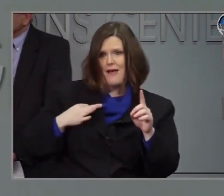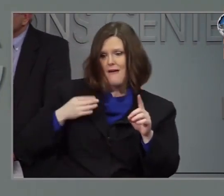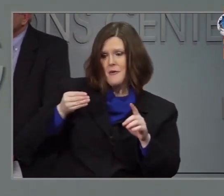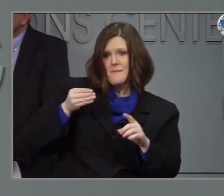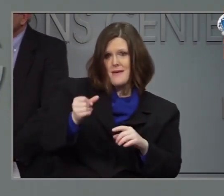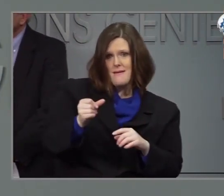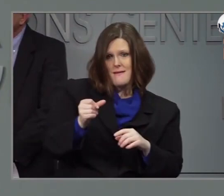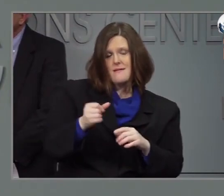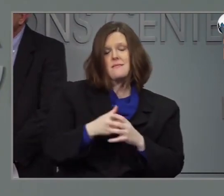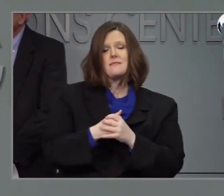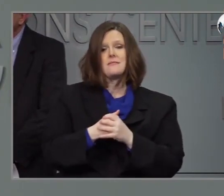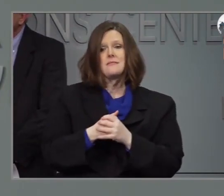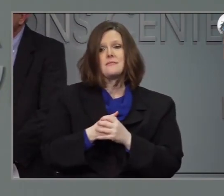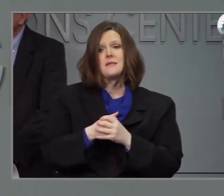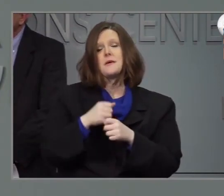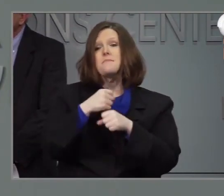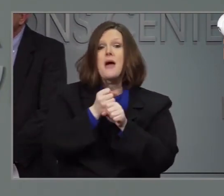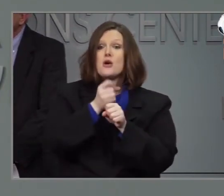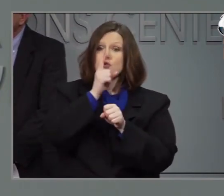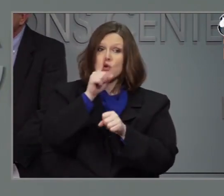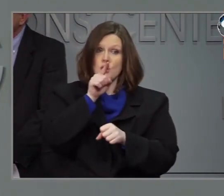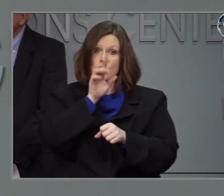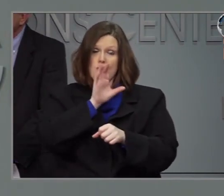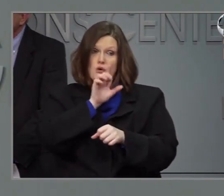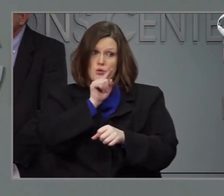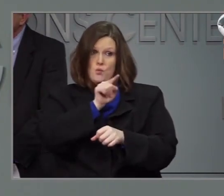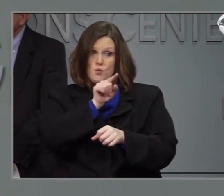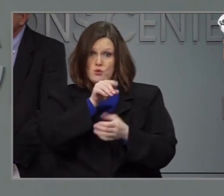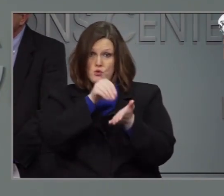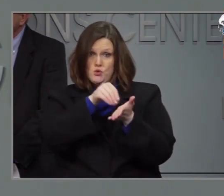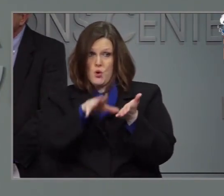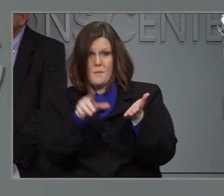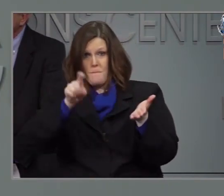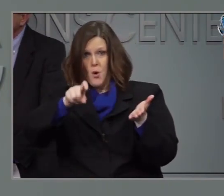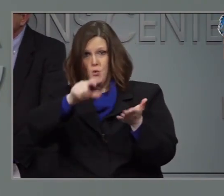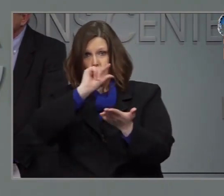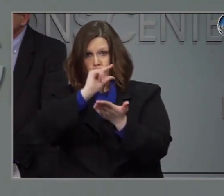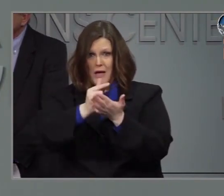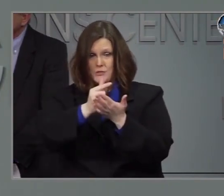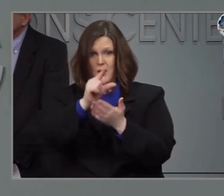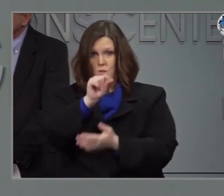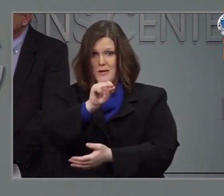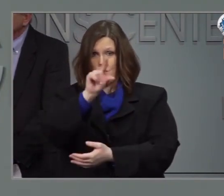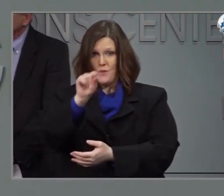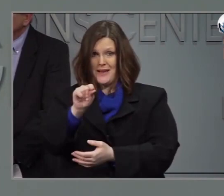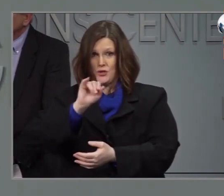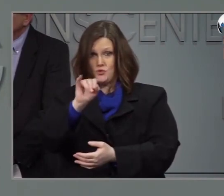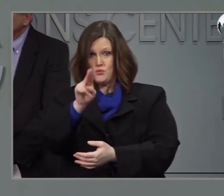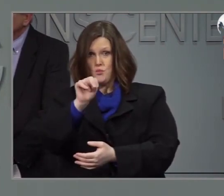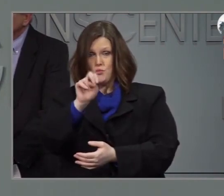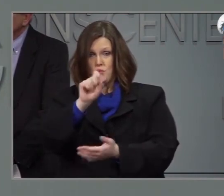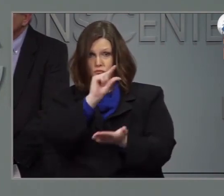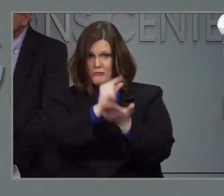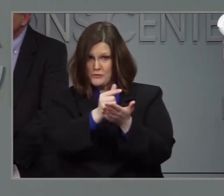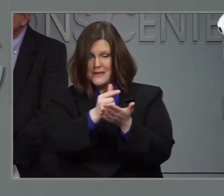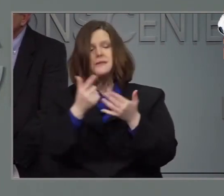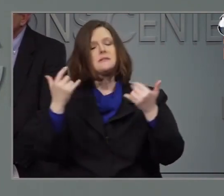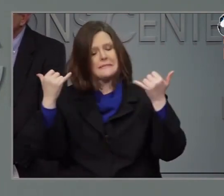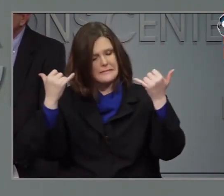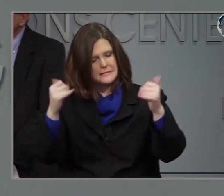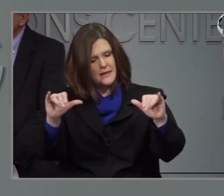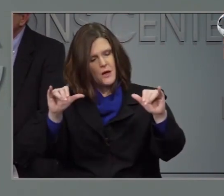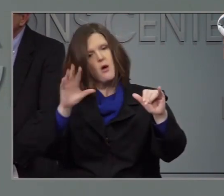cerciorarnos cerciórense de que si ustedes son un alumno que se va a graduar en la clase del